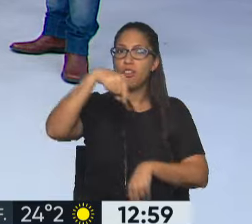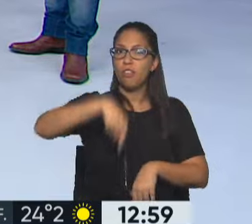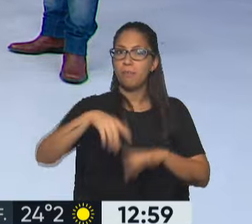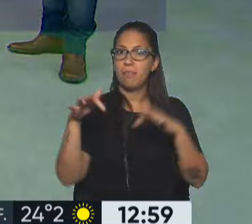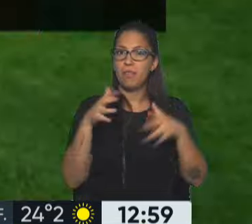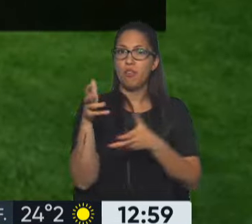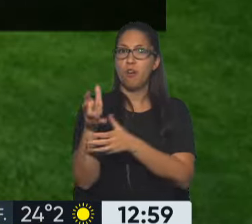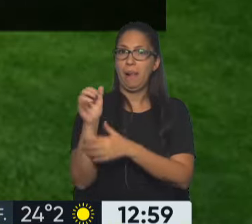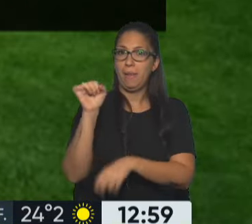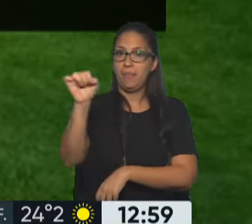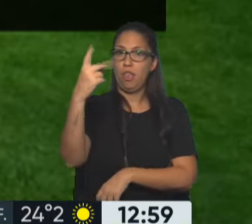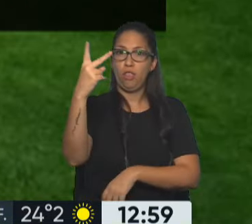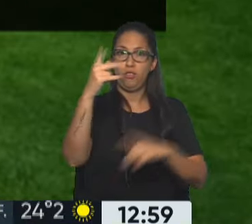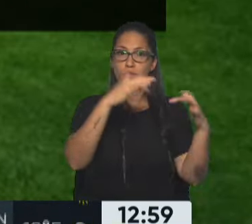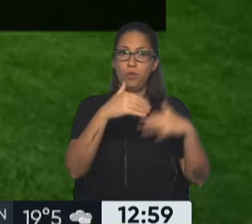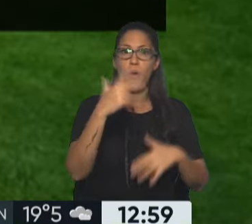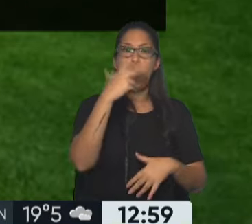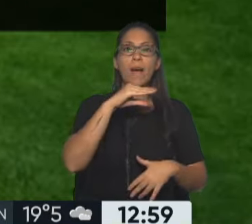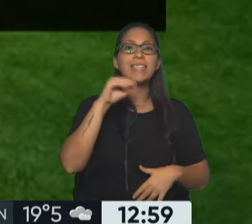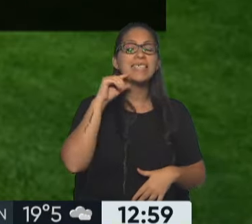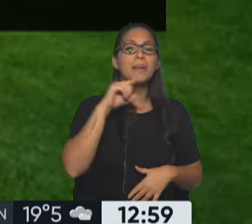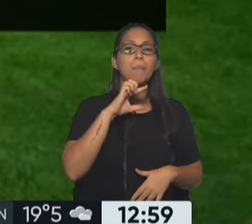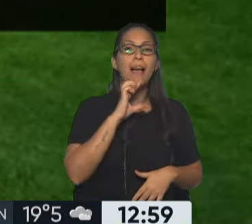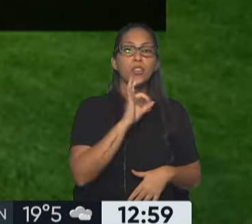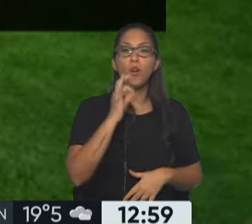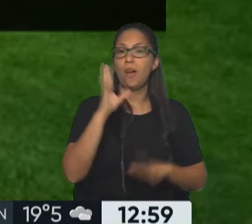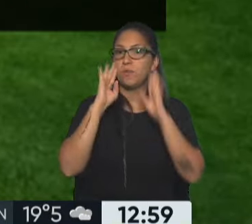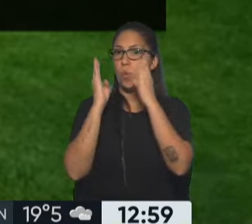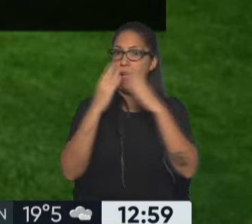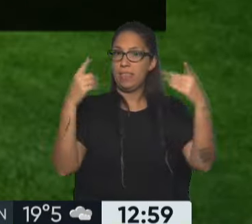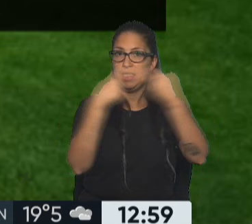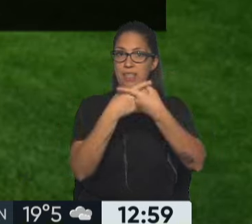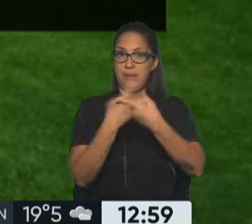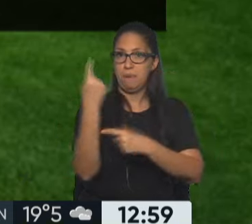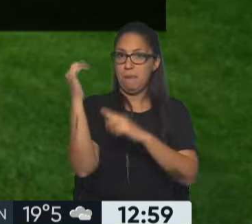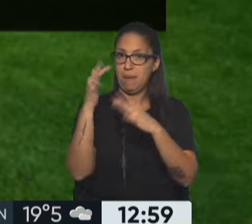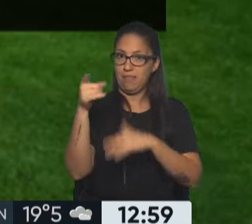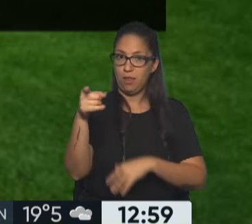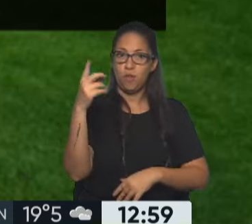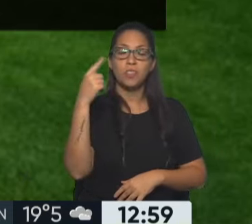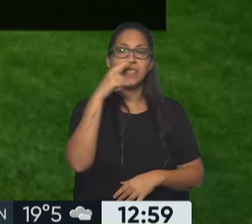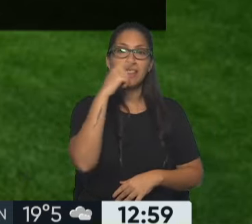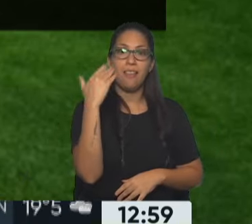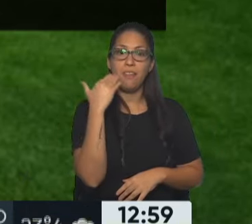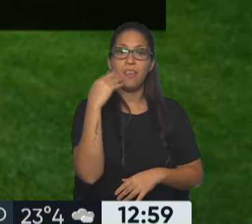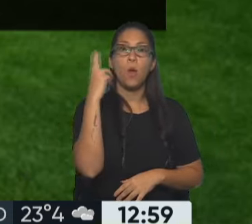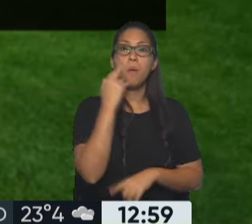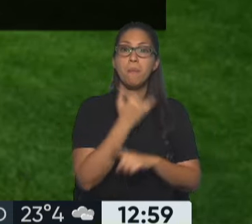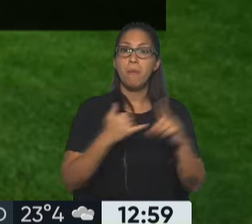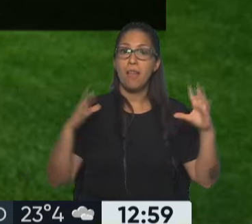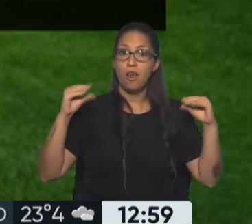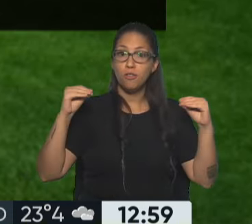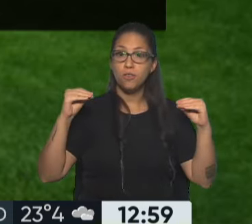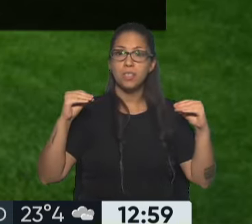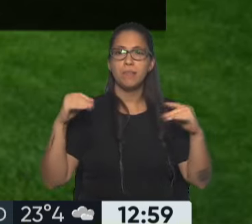Copa Libertadores, 2 partidos. Huachipato recibe a Estudiantes en el debut del Pincha, 19 horas, 21:30, partidazo.